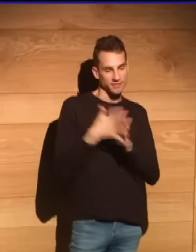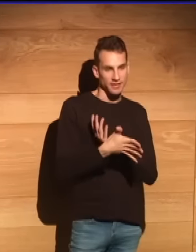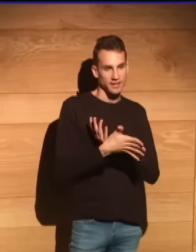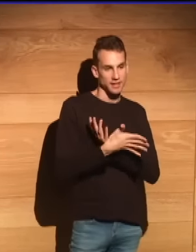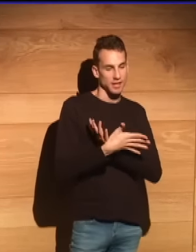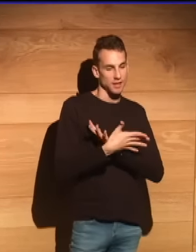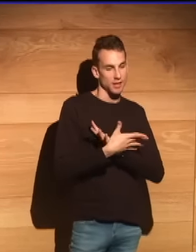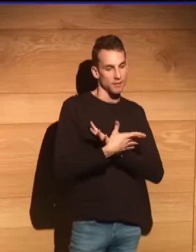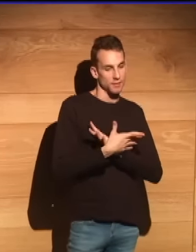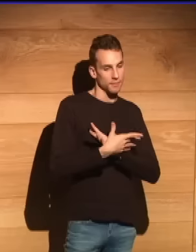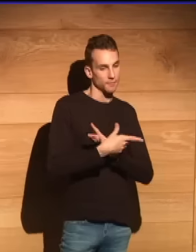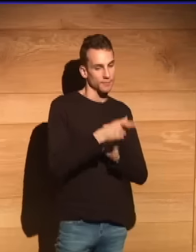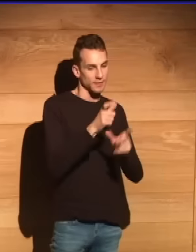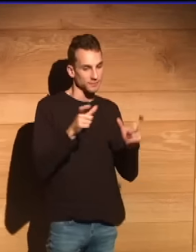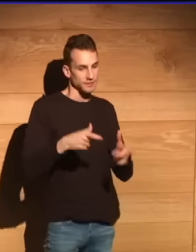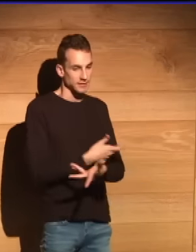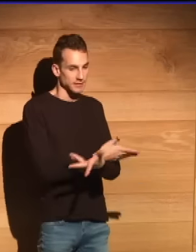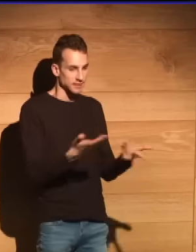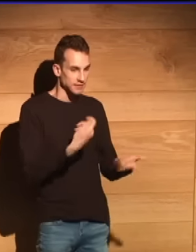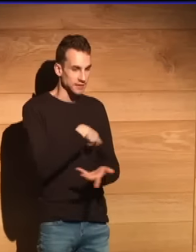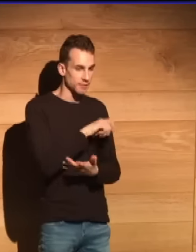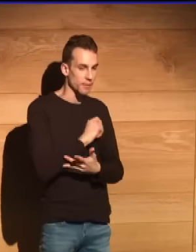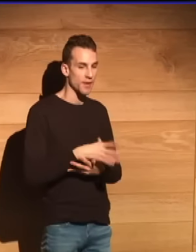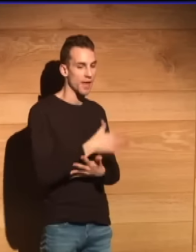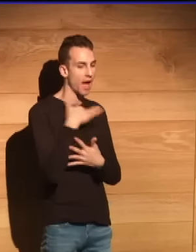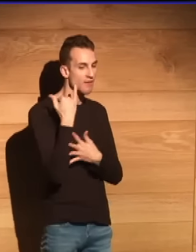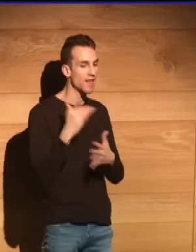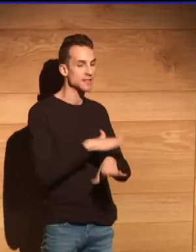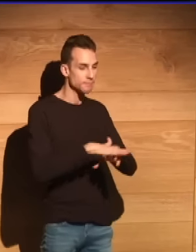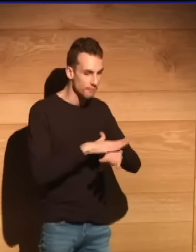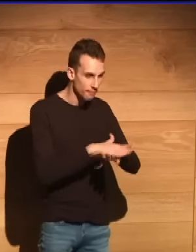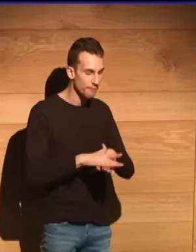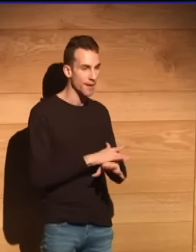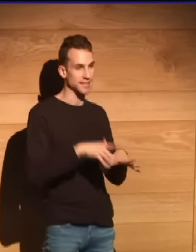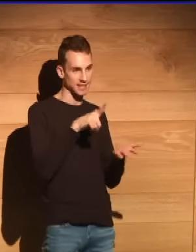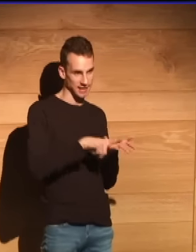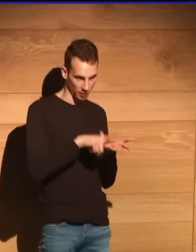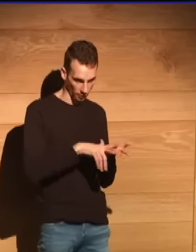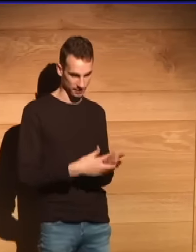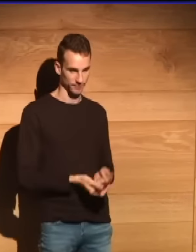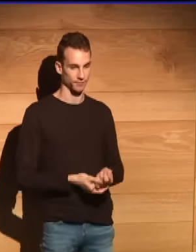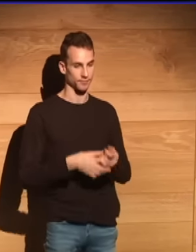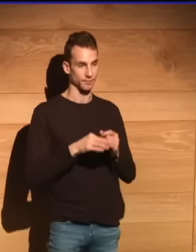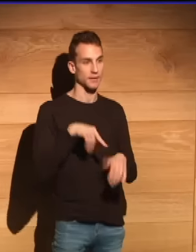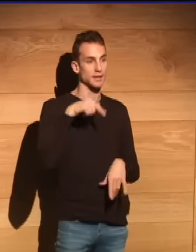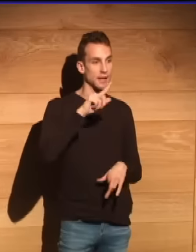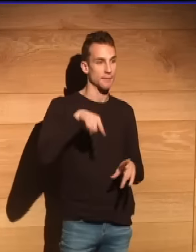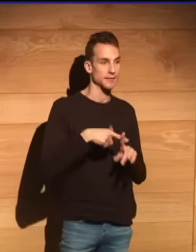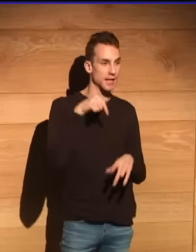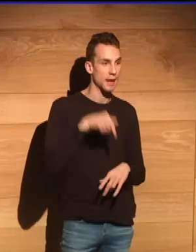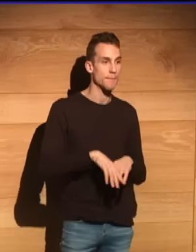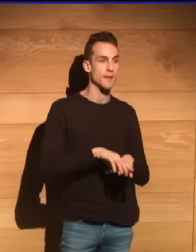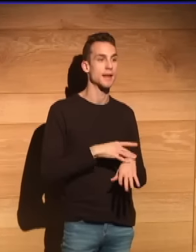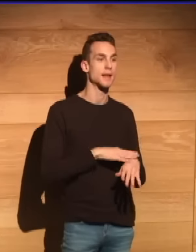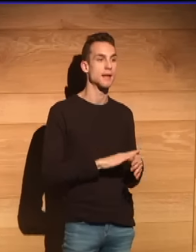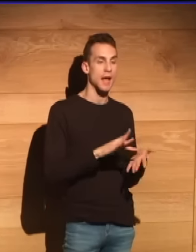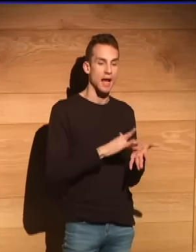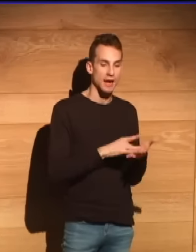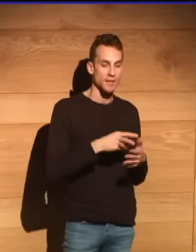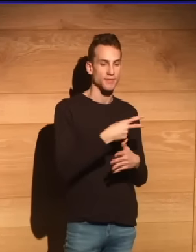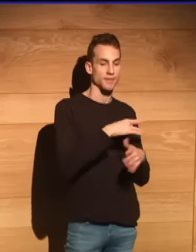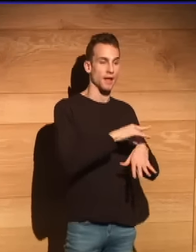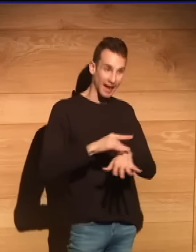española de habilidades digitales básicas. Y el compromiso que tenemos en la Agenda España Digital 2025 es que en el 2025 queremos